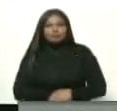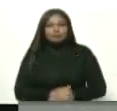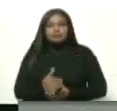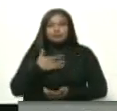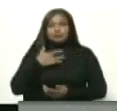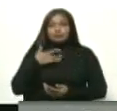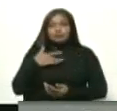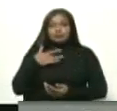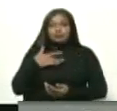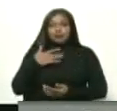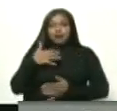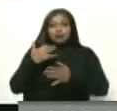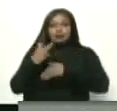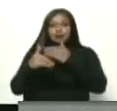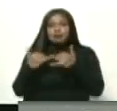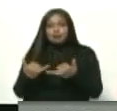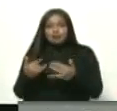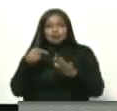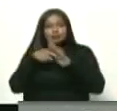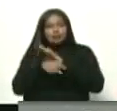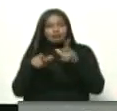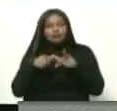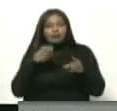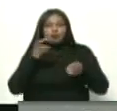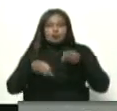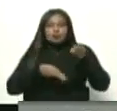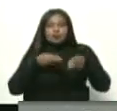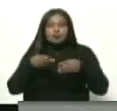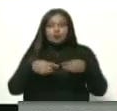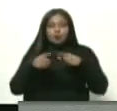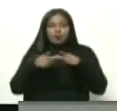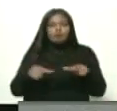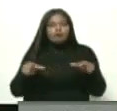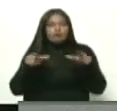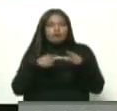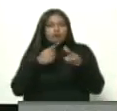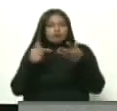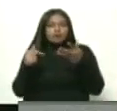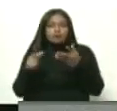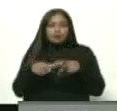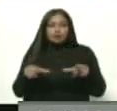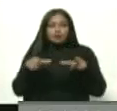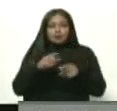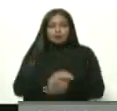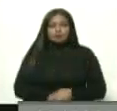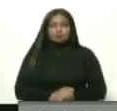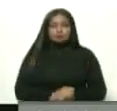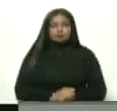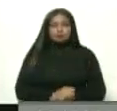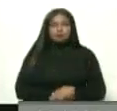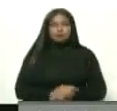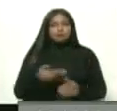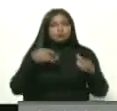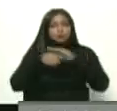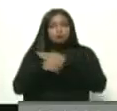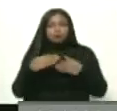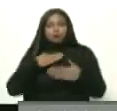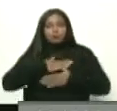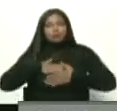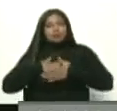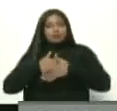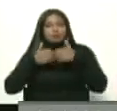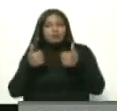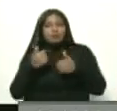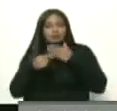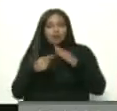de seguridad tanto dentro de los trenes como en los andenes, en la mezanina y en los accesos. Así que nos sentimos muy complacidos. Muchas gracias,